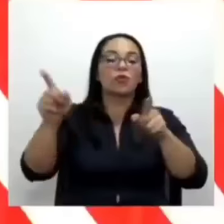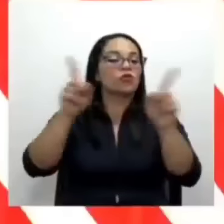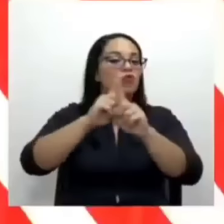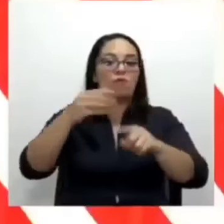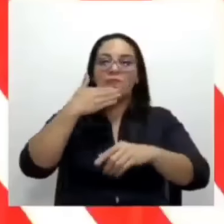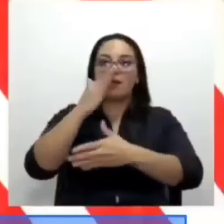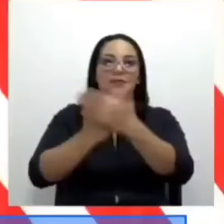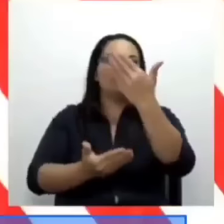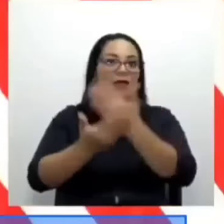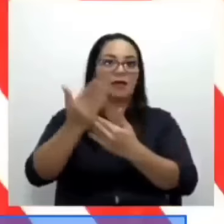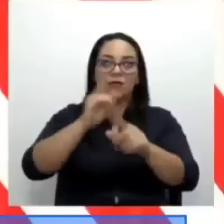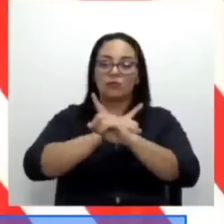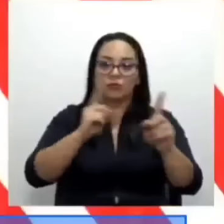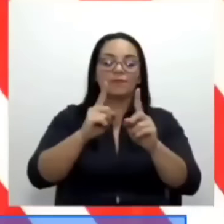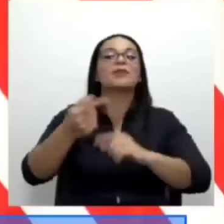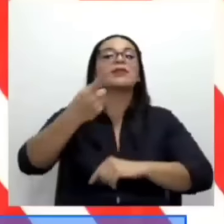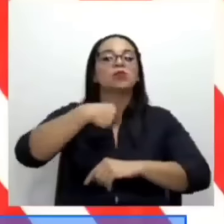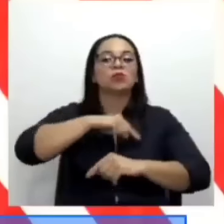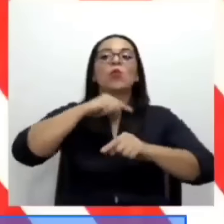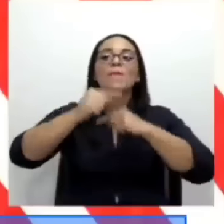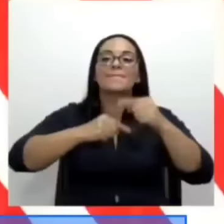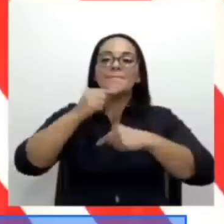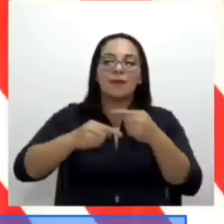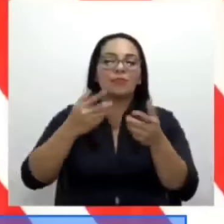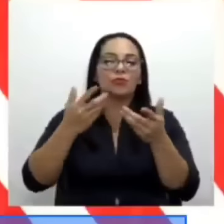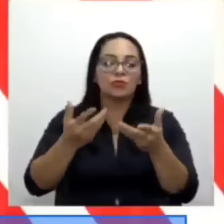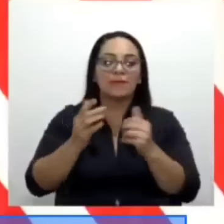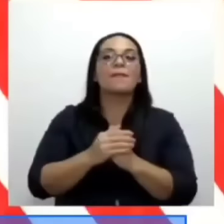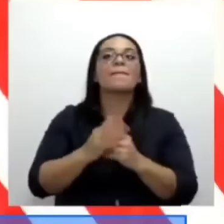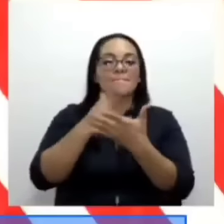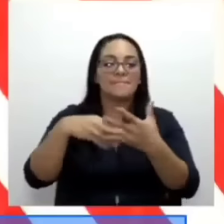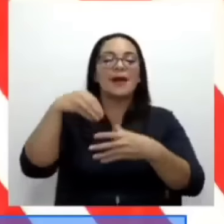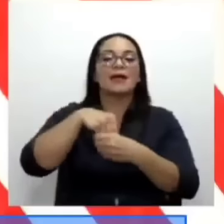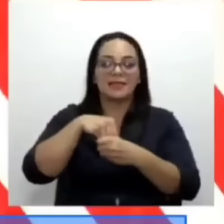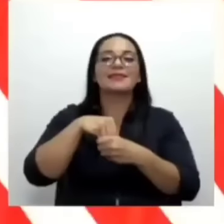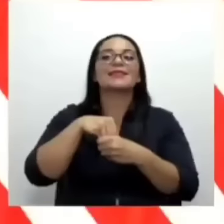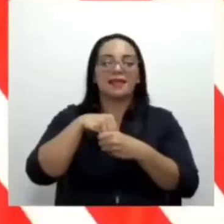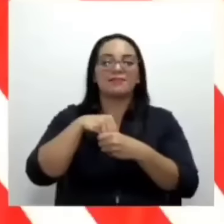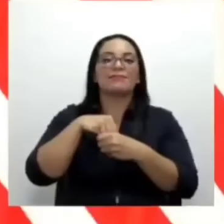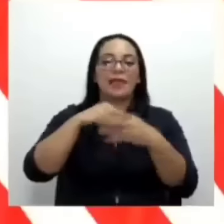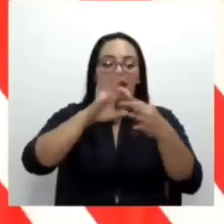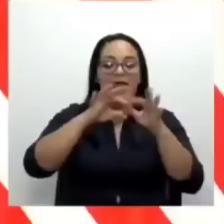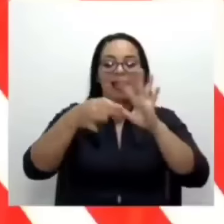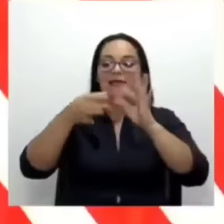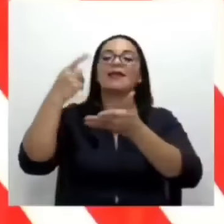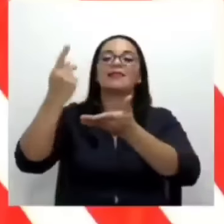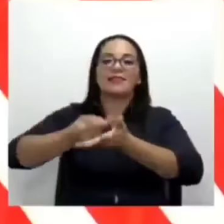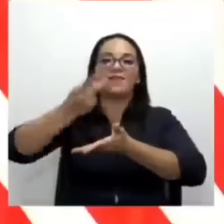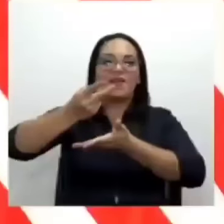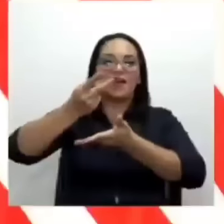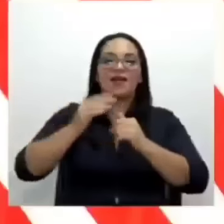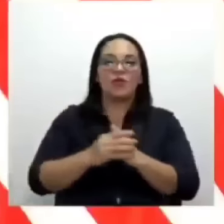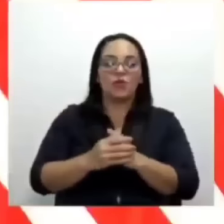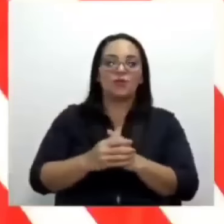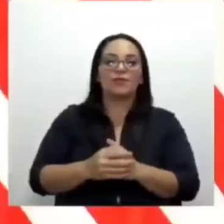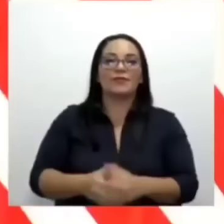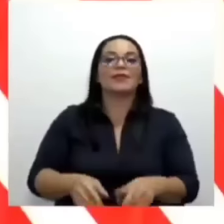manos y que nosotros vamos a ser parte de la cadena de valor de